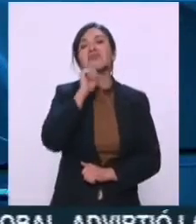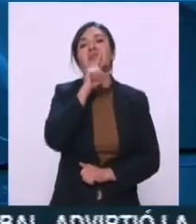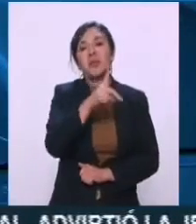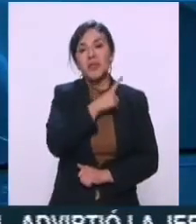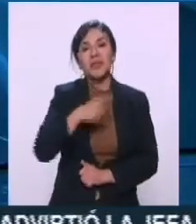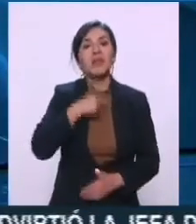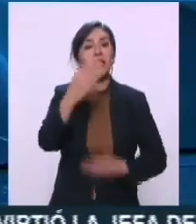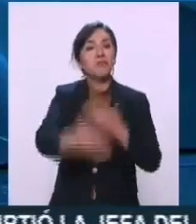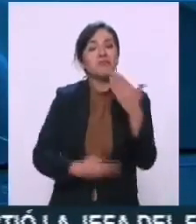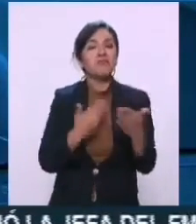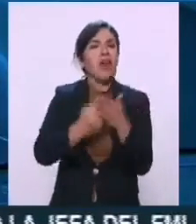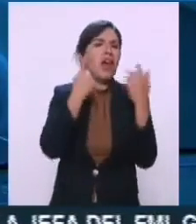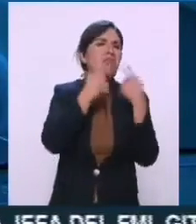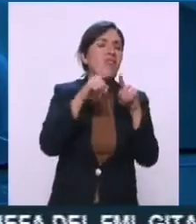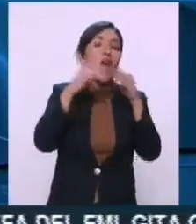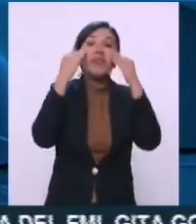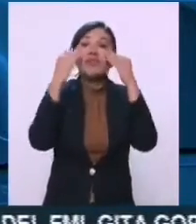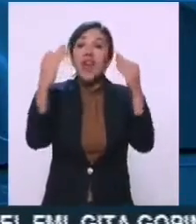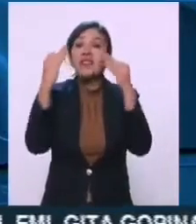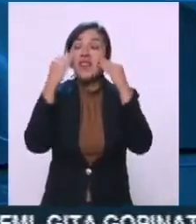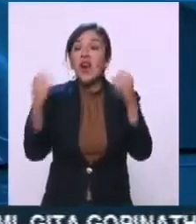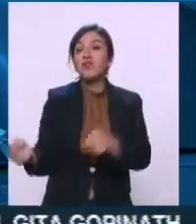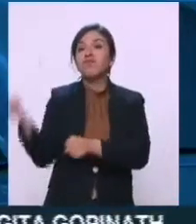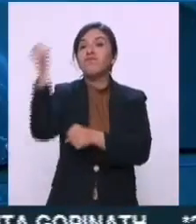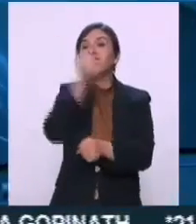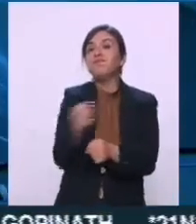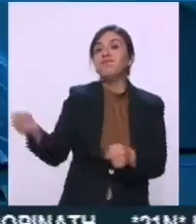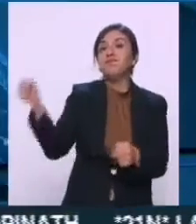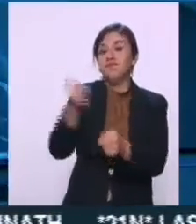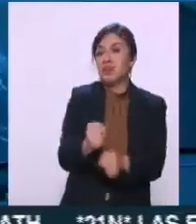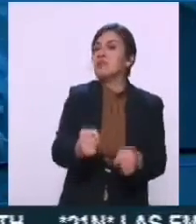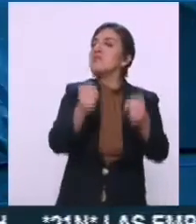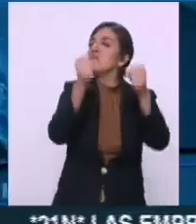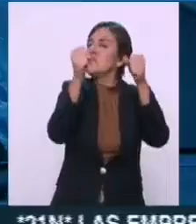se presentarán distintos testigos de cargo y seguramente